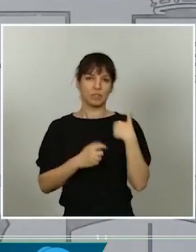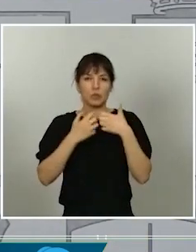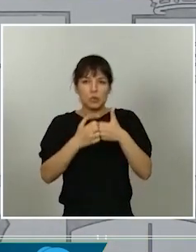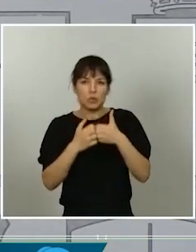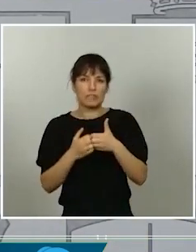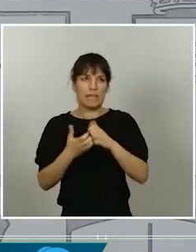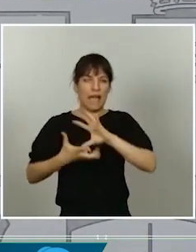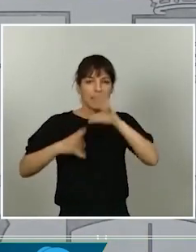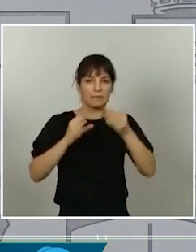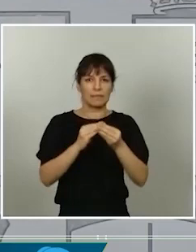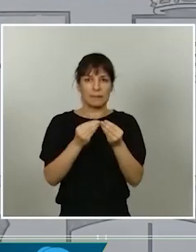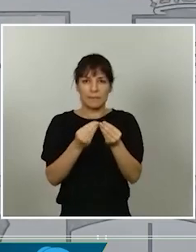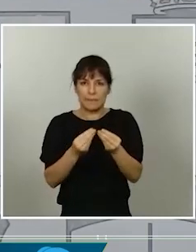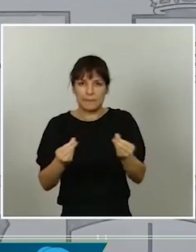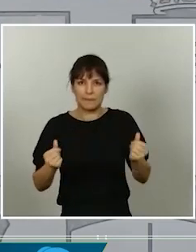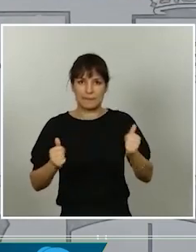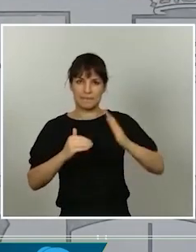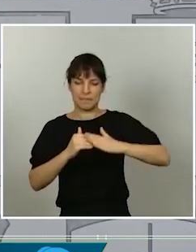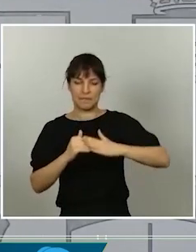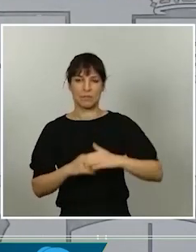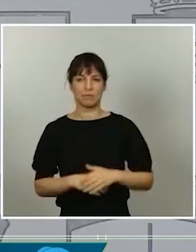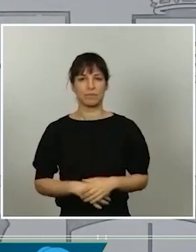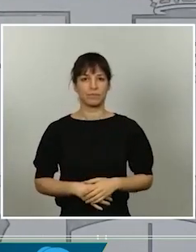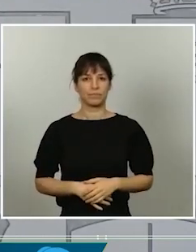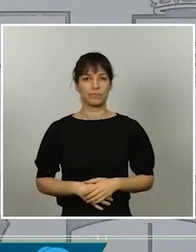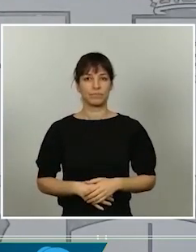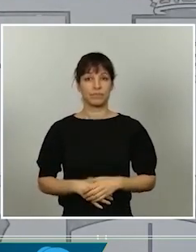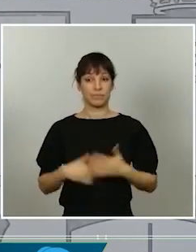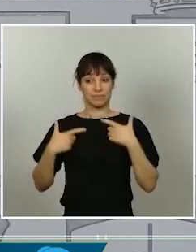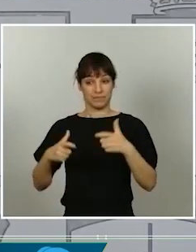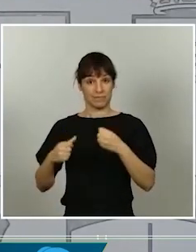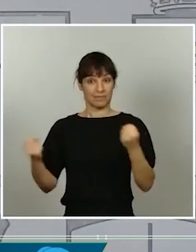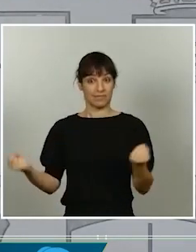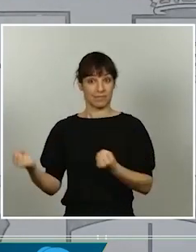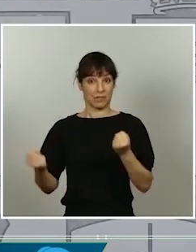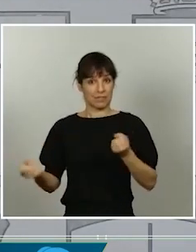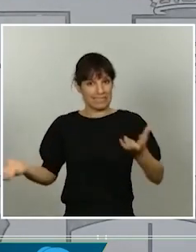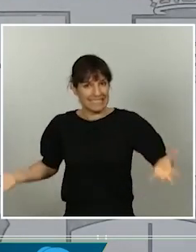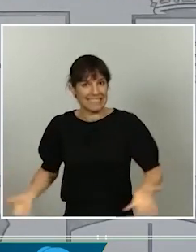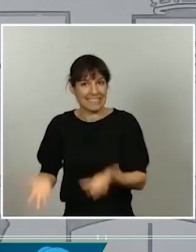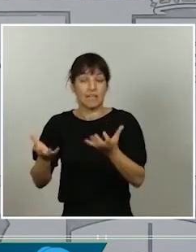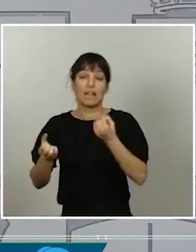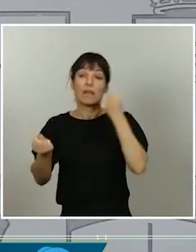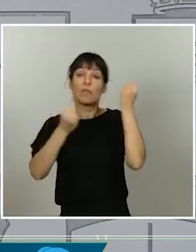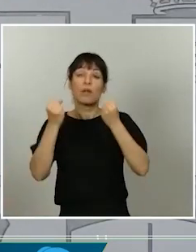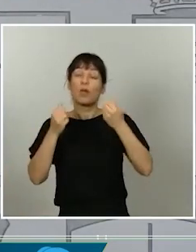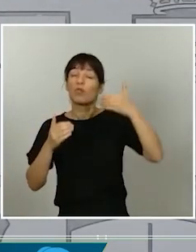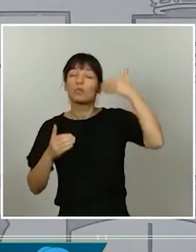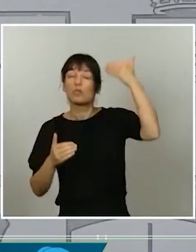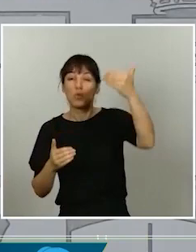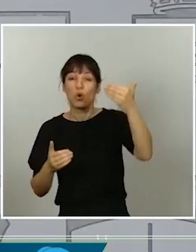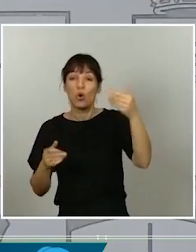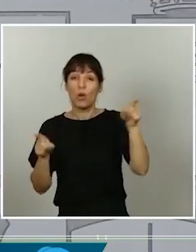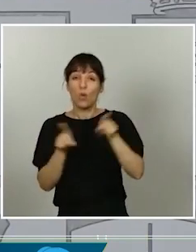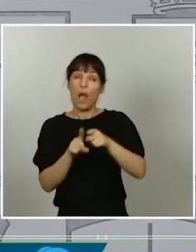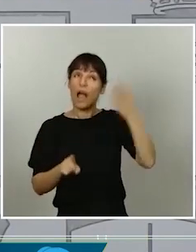y eso es terrible en términos de sostenibilidad del estado del bienestar y de